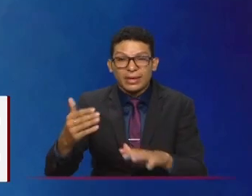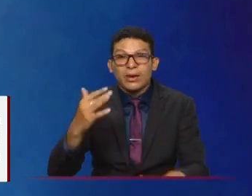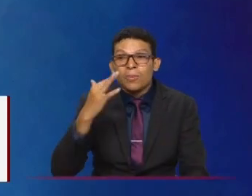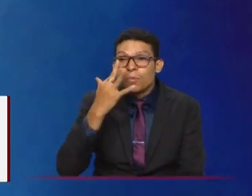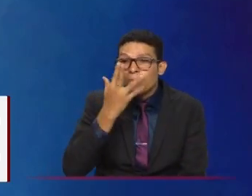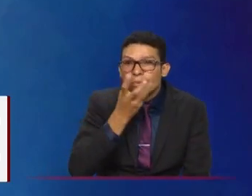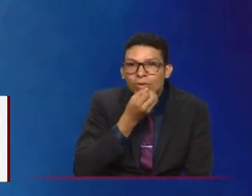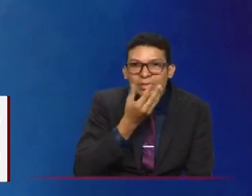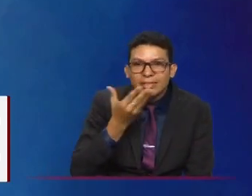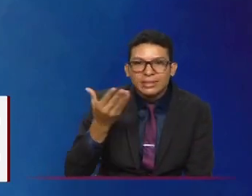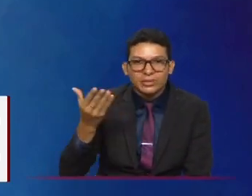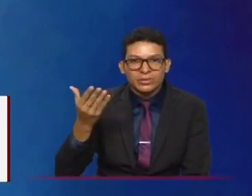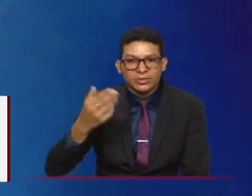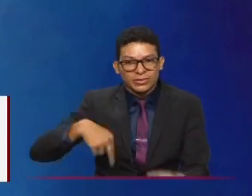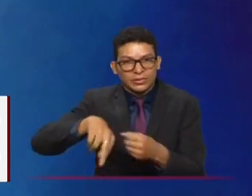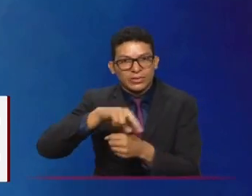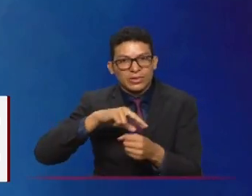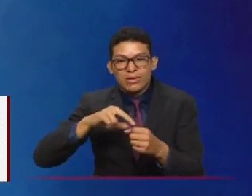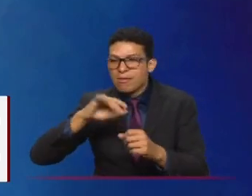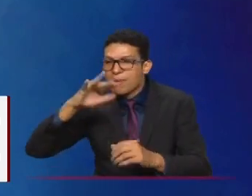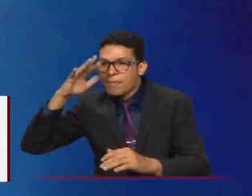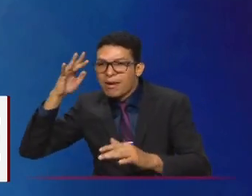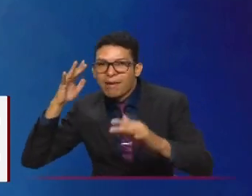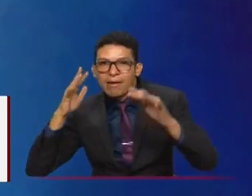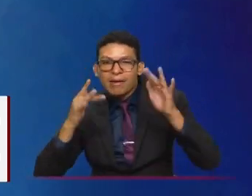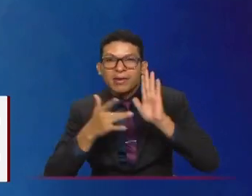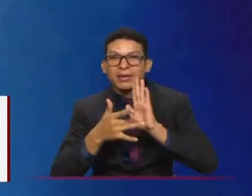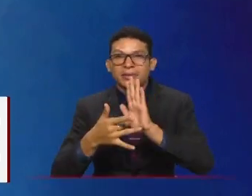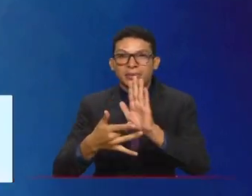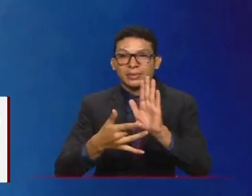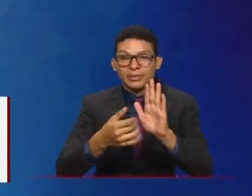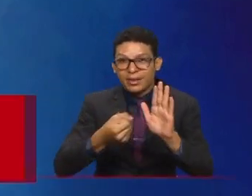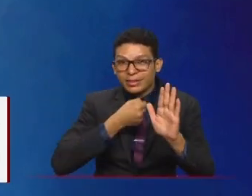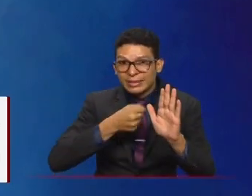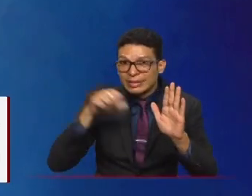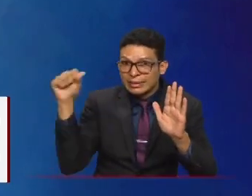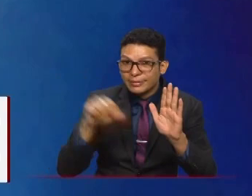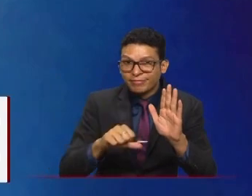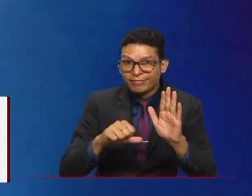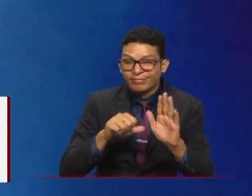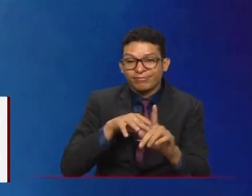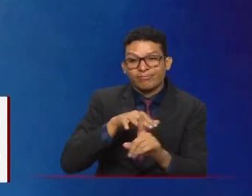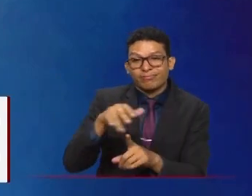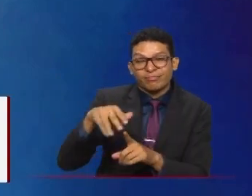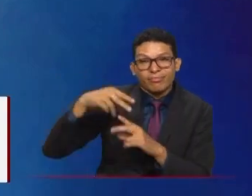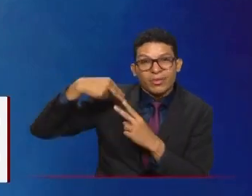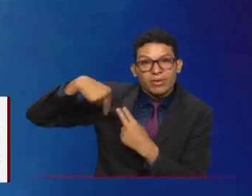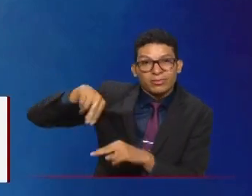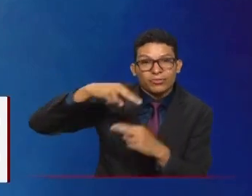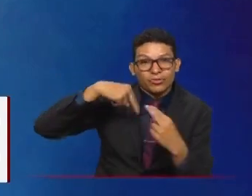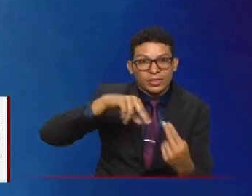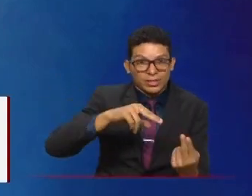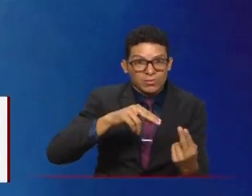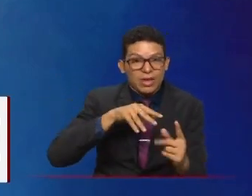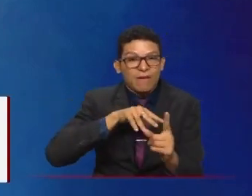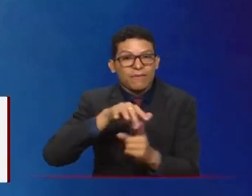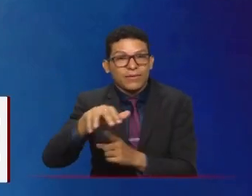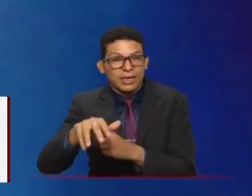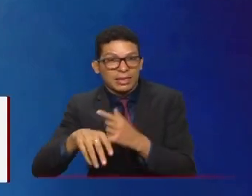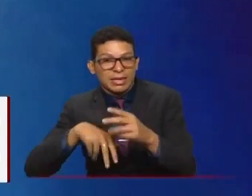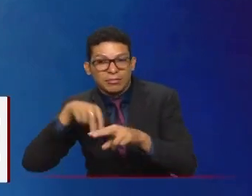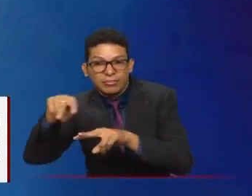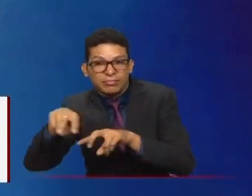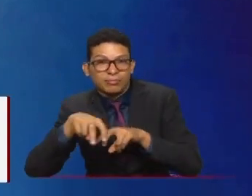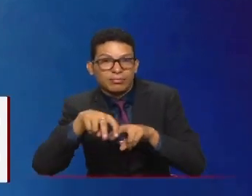esta región el paraíso que somos sea lo que se venda y no se vendan las malas noticias se afecta el turismo se afecta el sector agropecuario entre